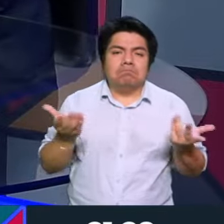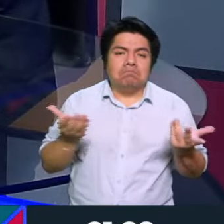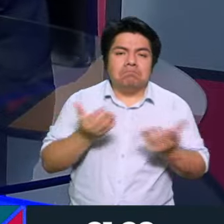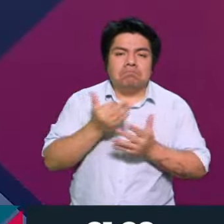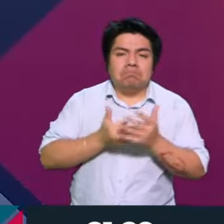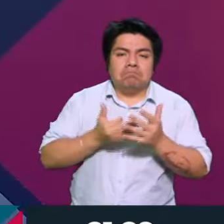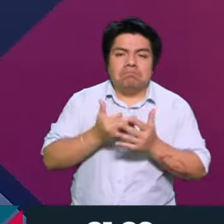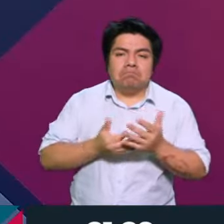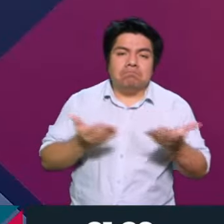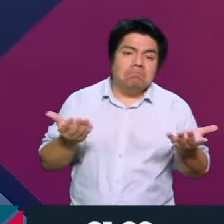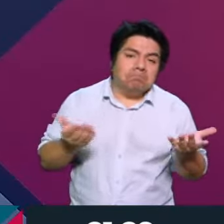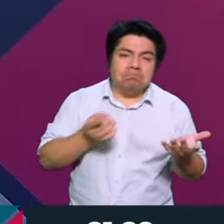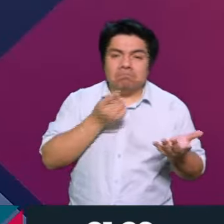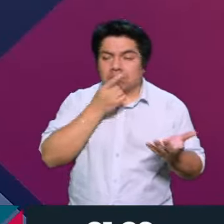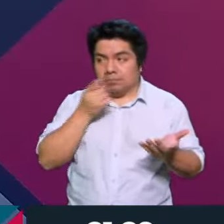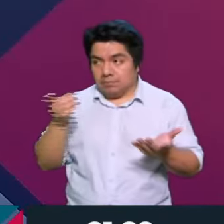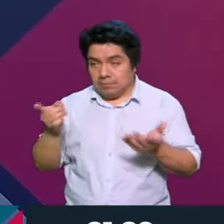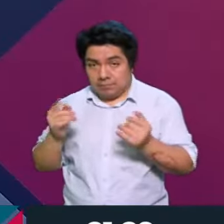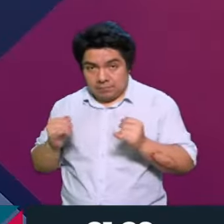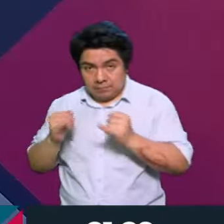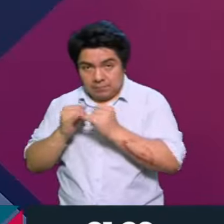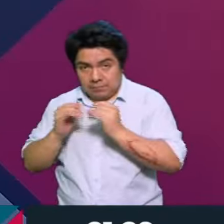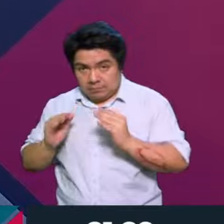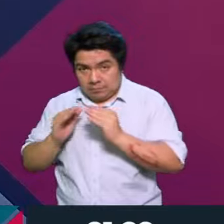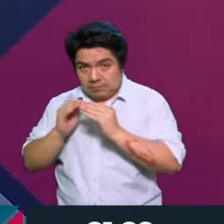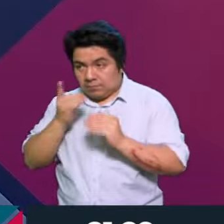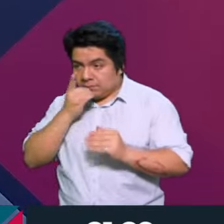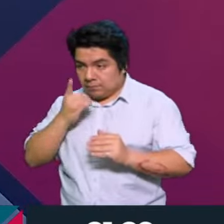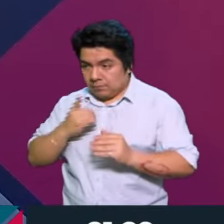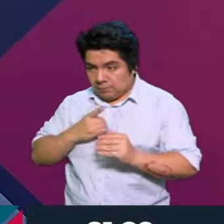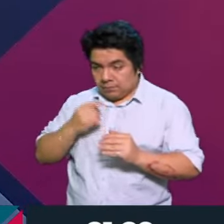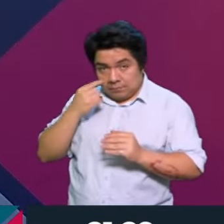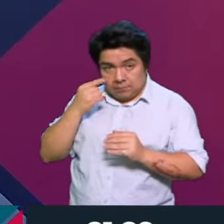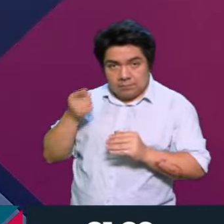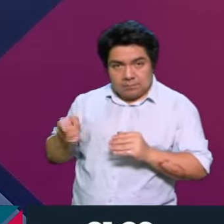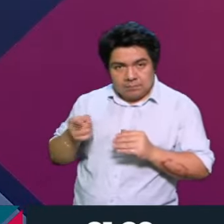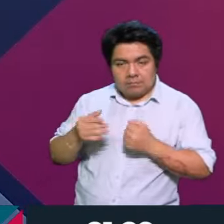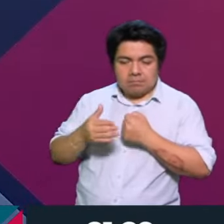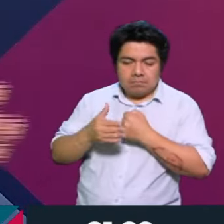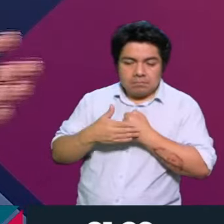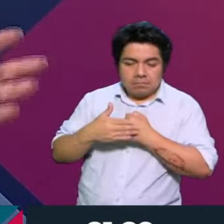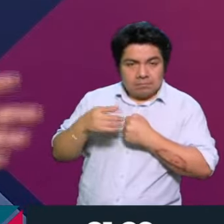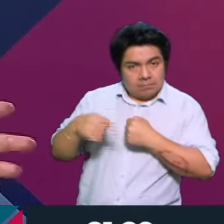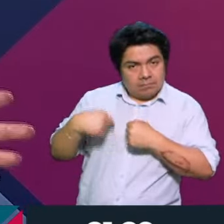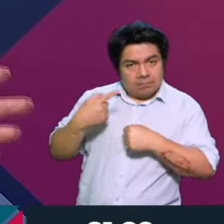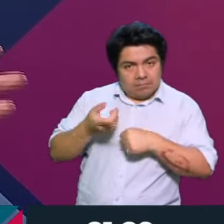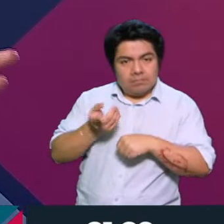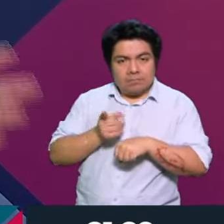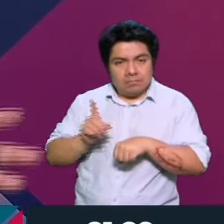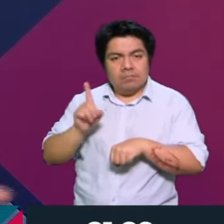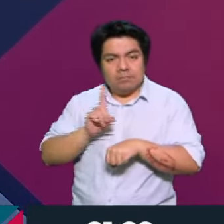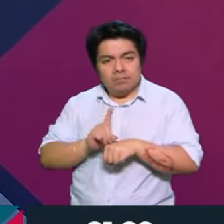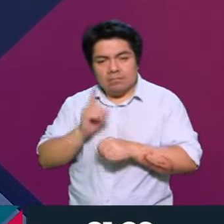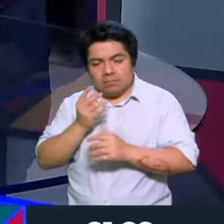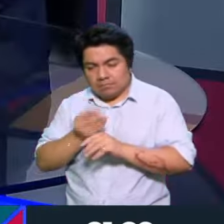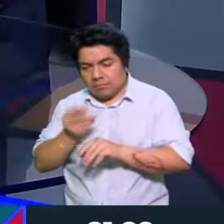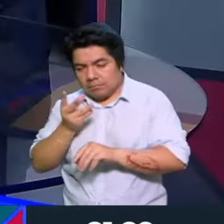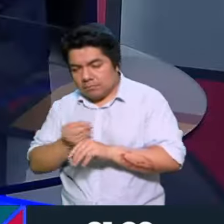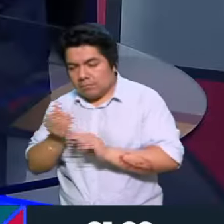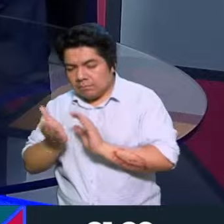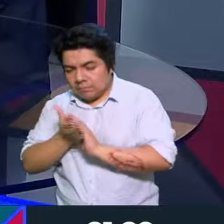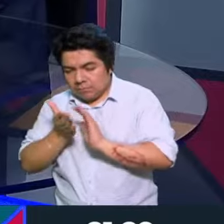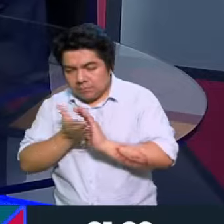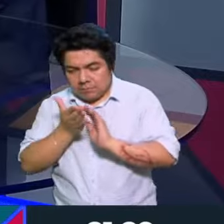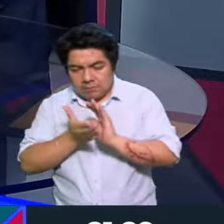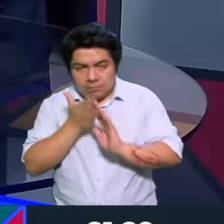lo que nos ha informado el Instituto de Vivienda es que en próximos días va a concluir obras.